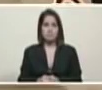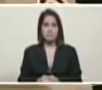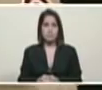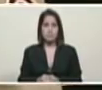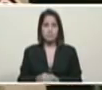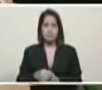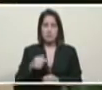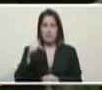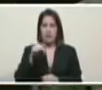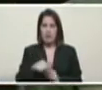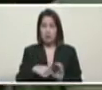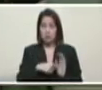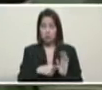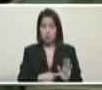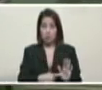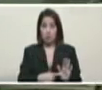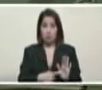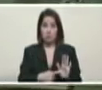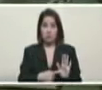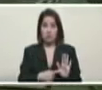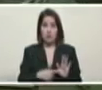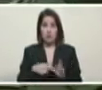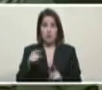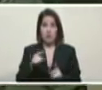Aquí están sus protagonistas.